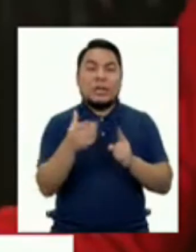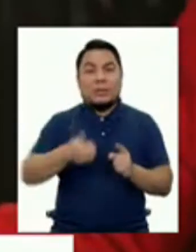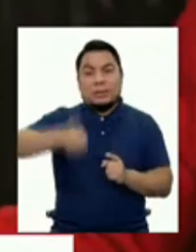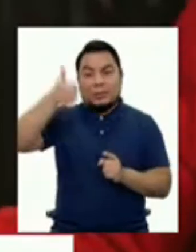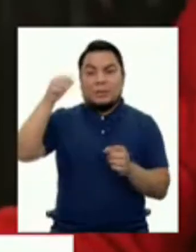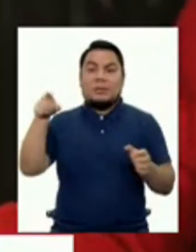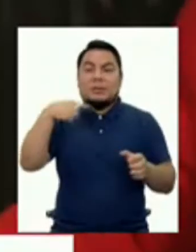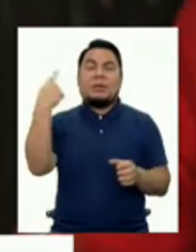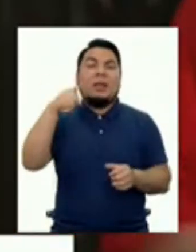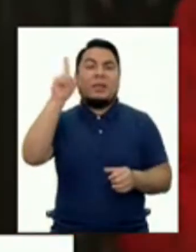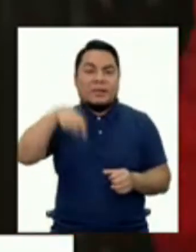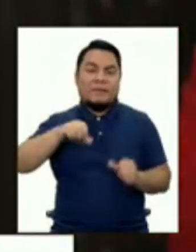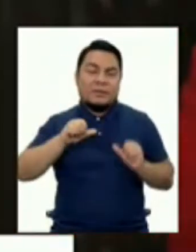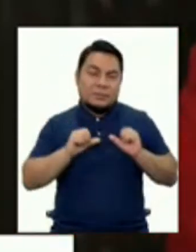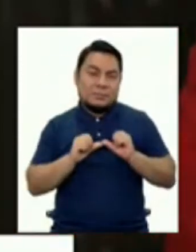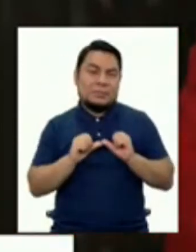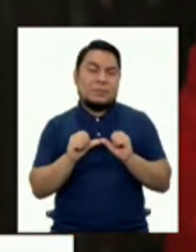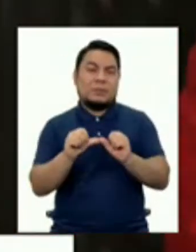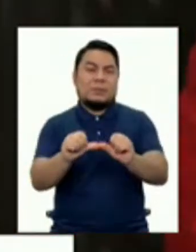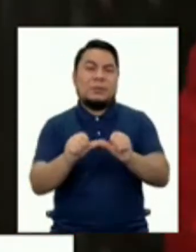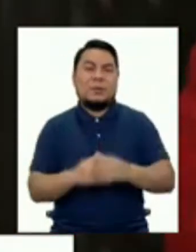de permanentemente